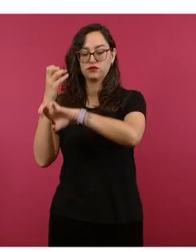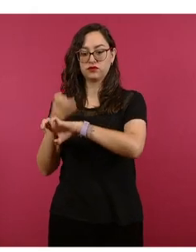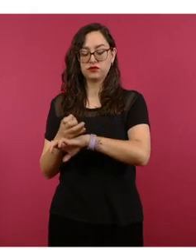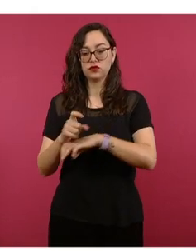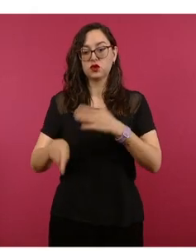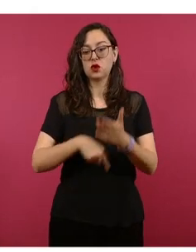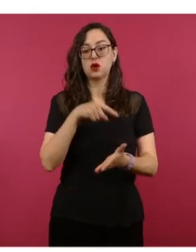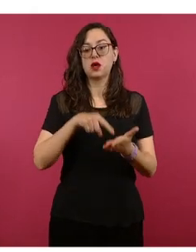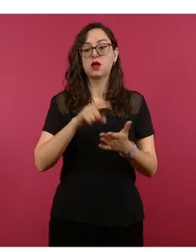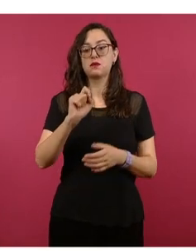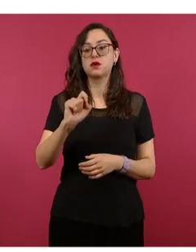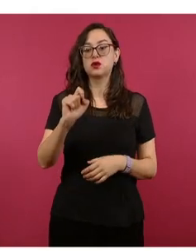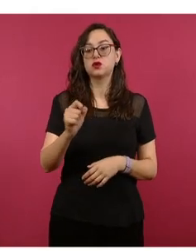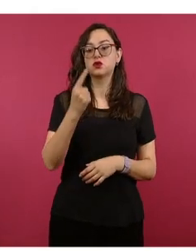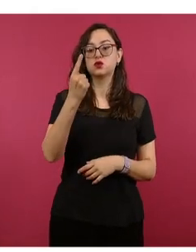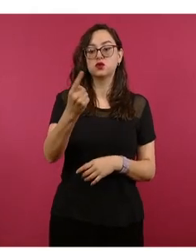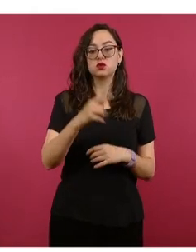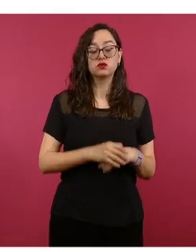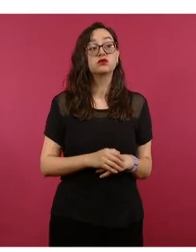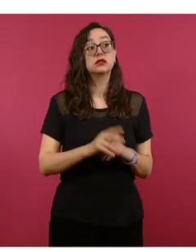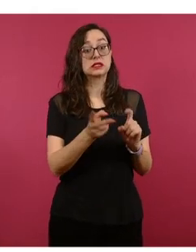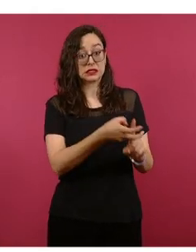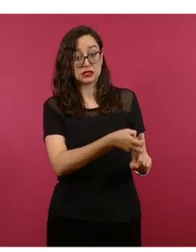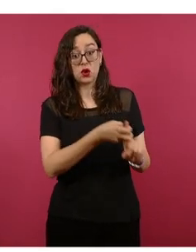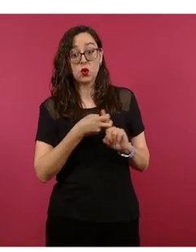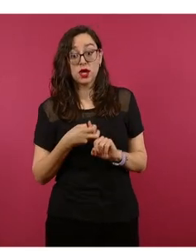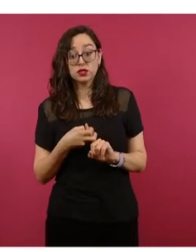secuestro? A ver, secuestro.